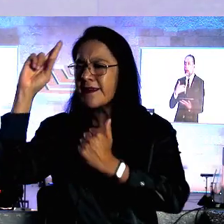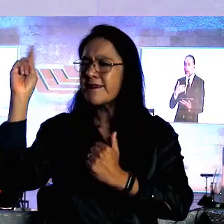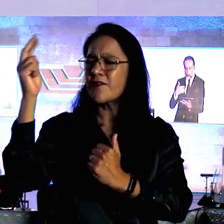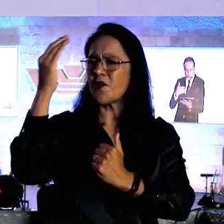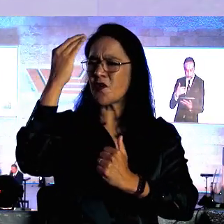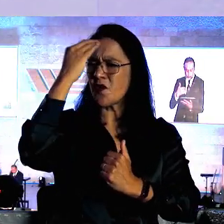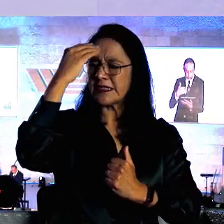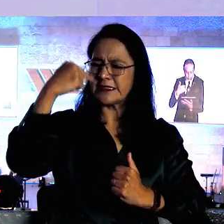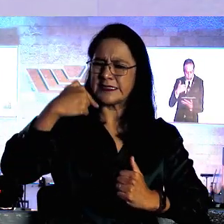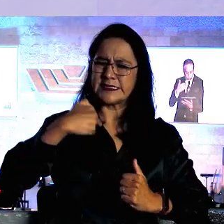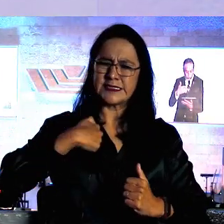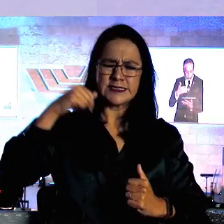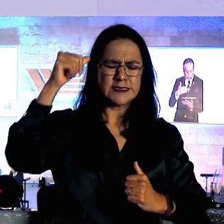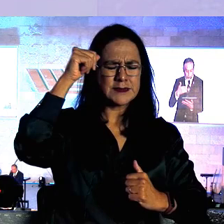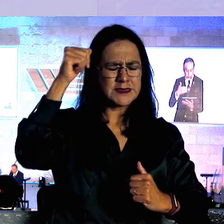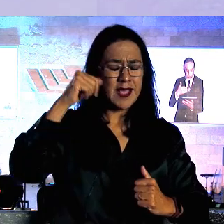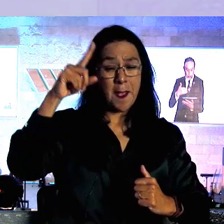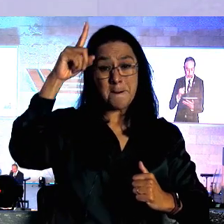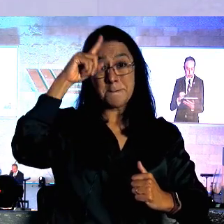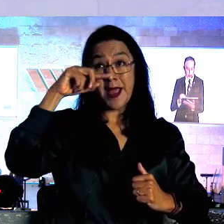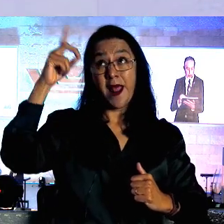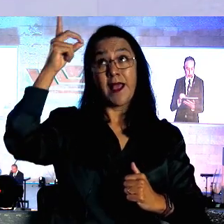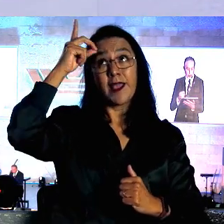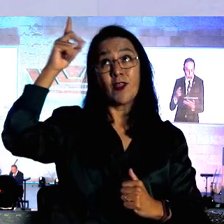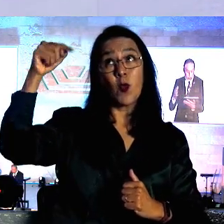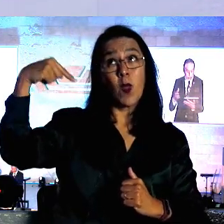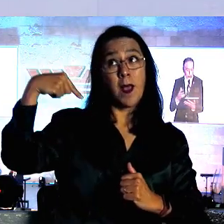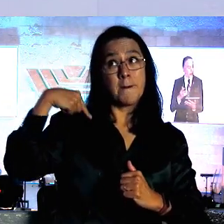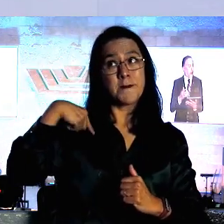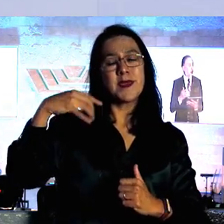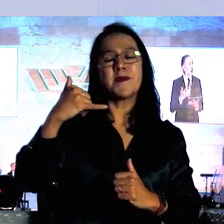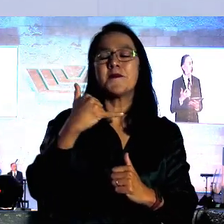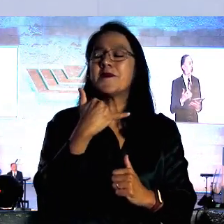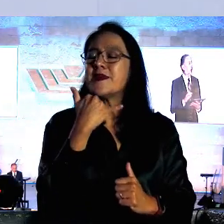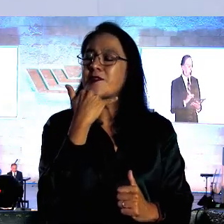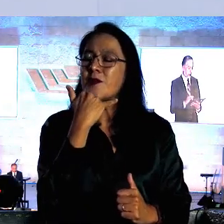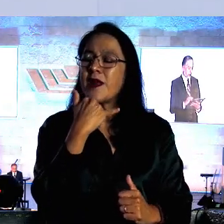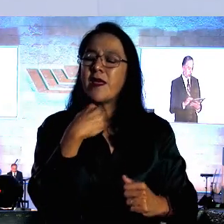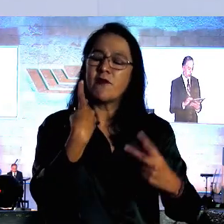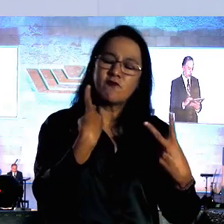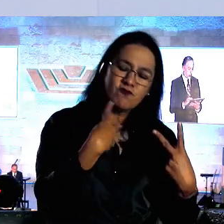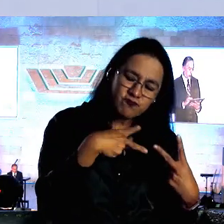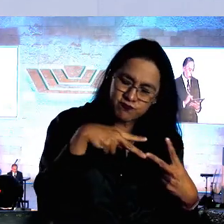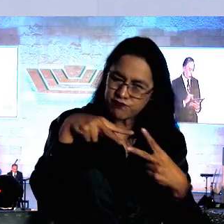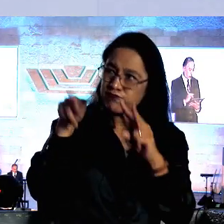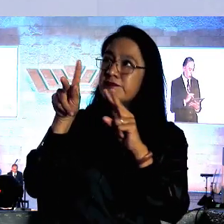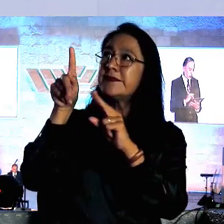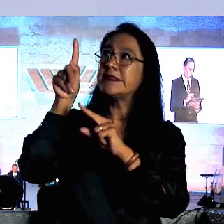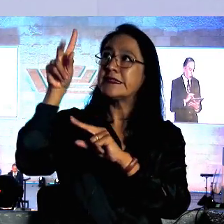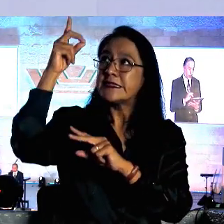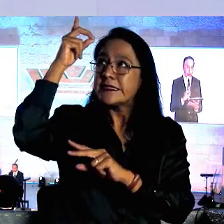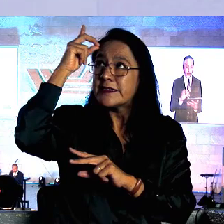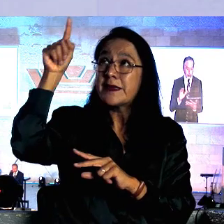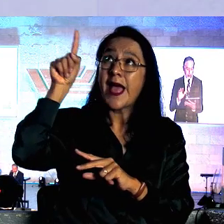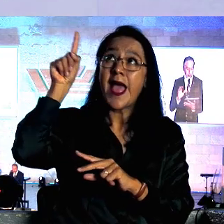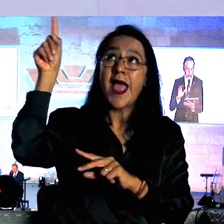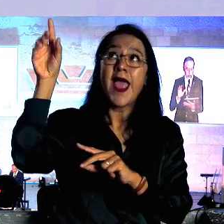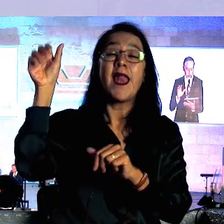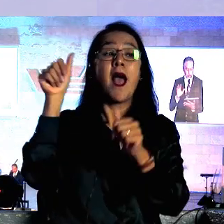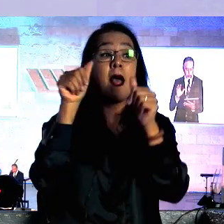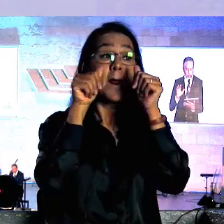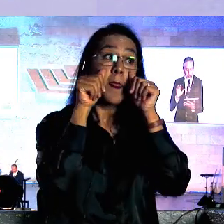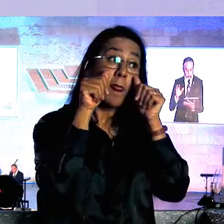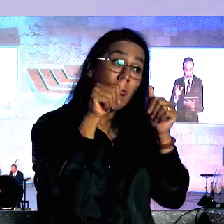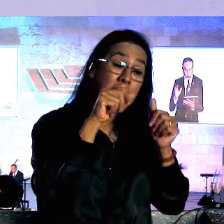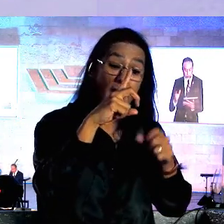hemos pecado para que Dios nos pueda perdonar volvernos a Dios de esa manera Dios nos oirá desde el cielo